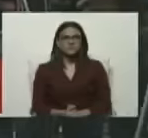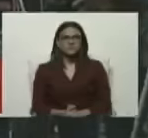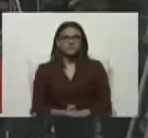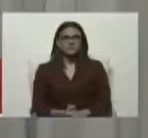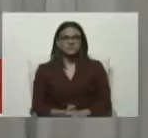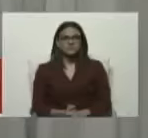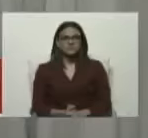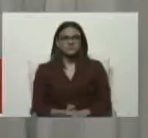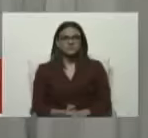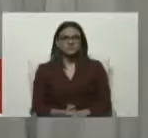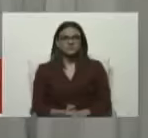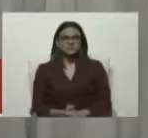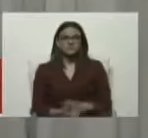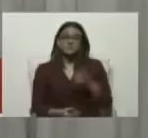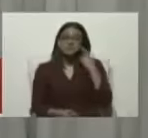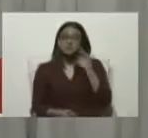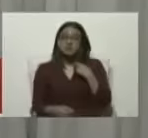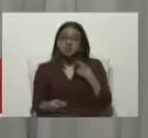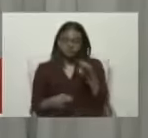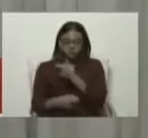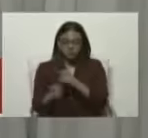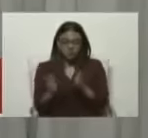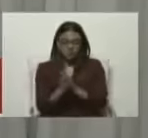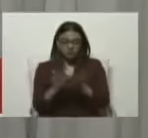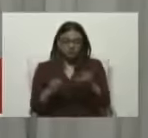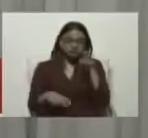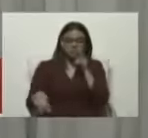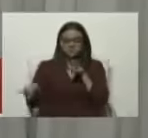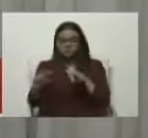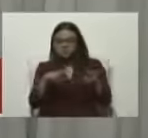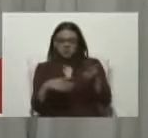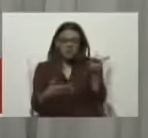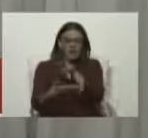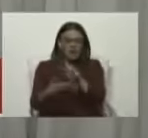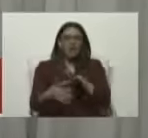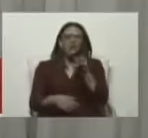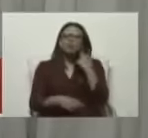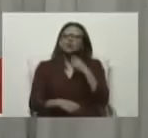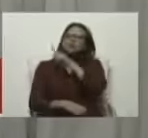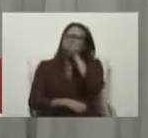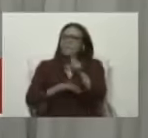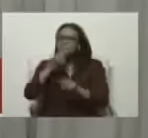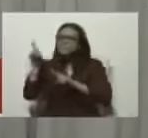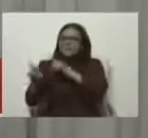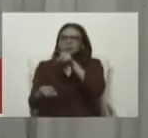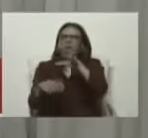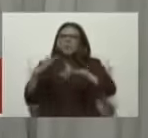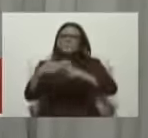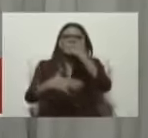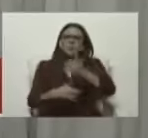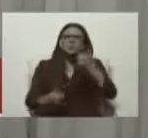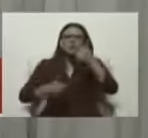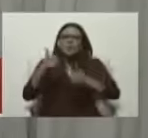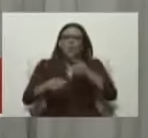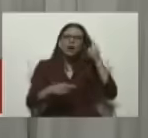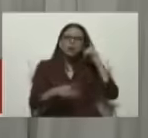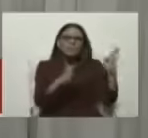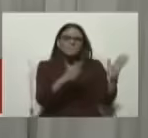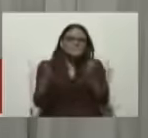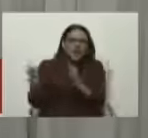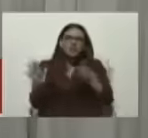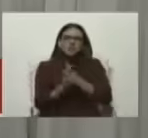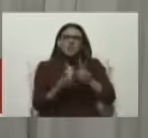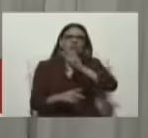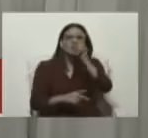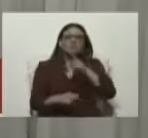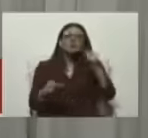Afortunadamente se les vio el bote, porque tienen todo este tiempo cuando se les pregunta cuál es el programa que usted tiene para Venezuela. ¿Qué van a